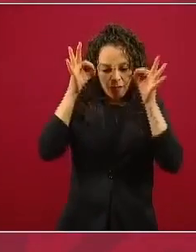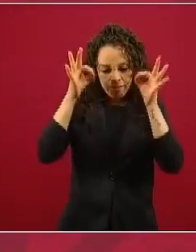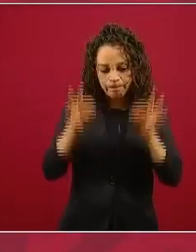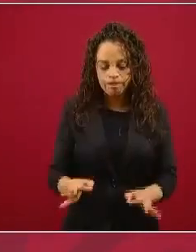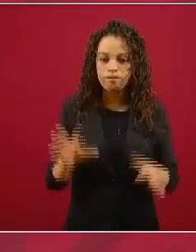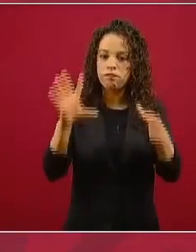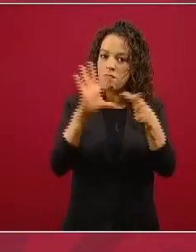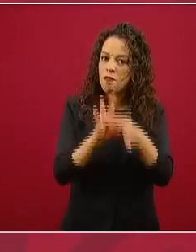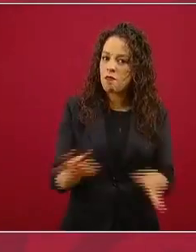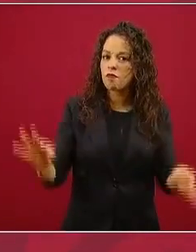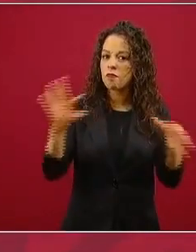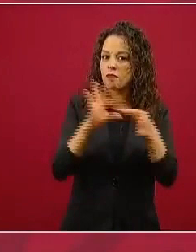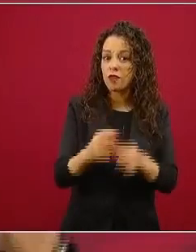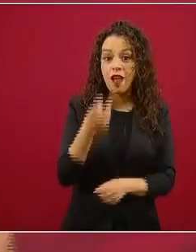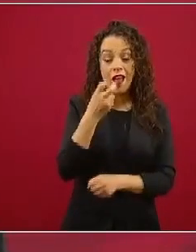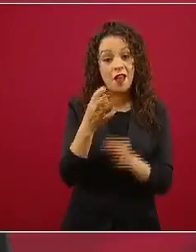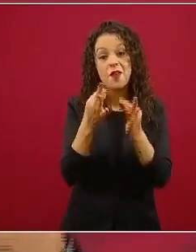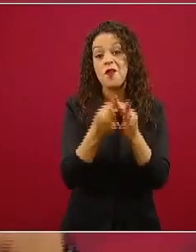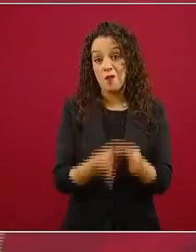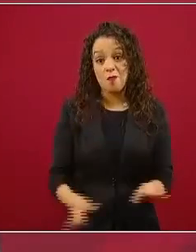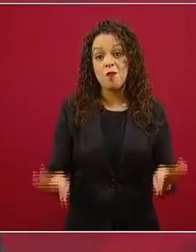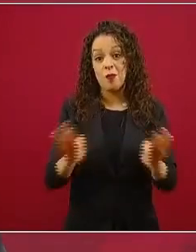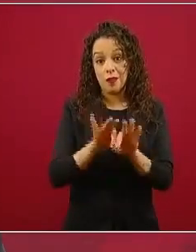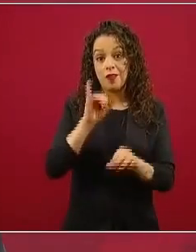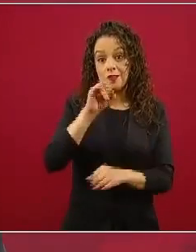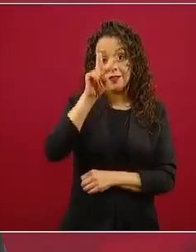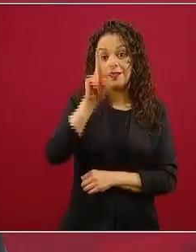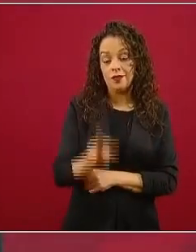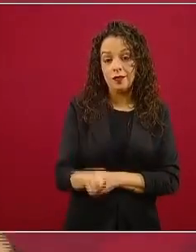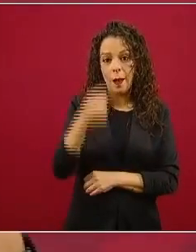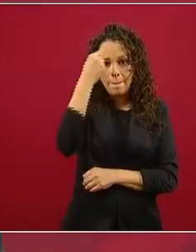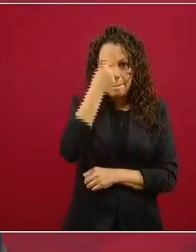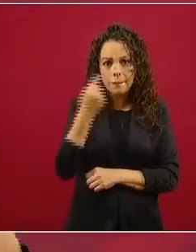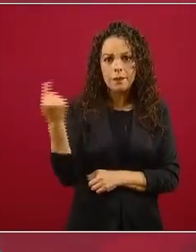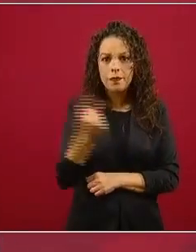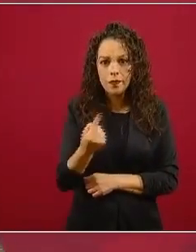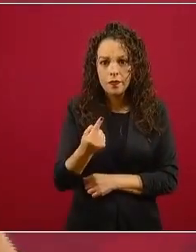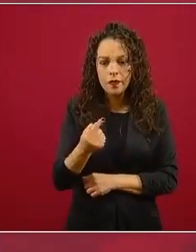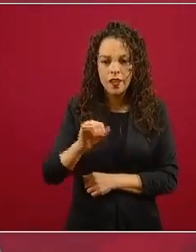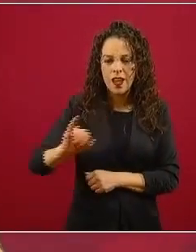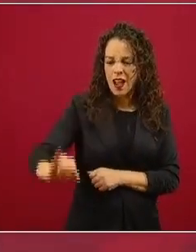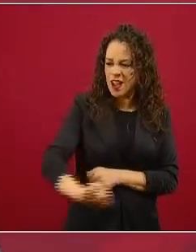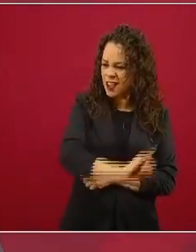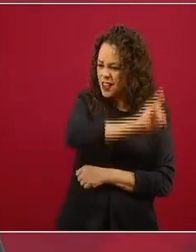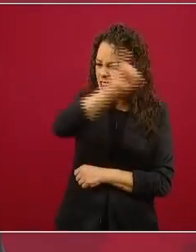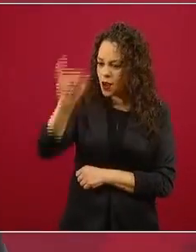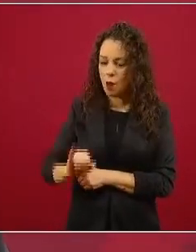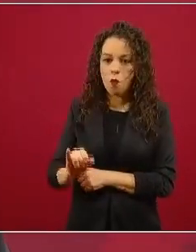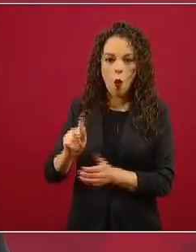mucho para que nunca más se vuelvan a repetir estos